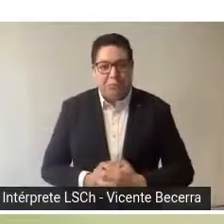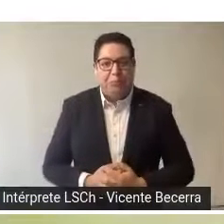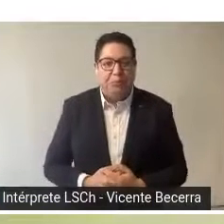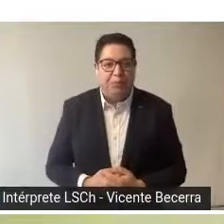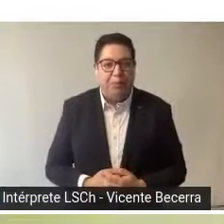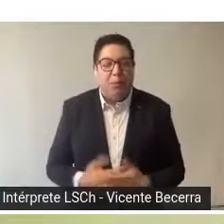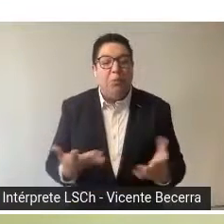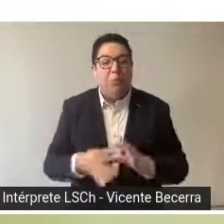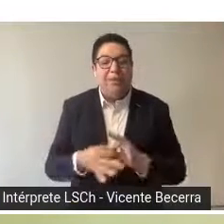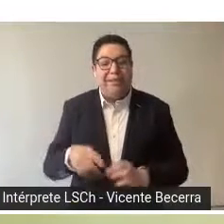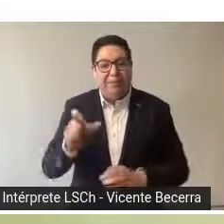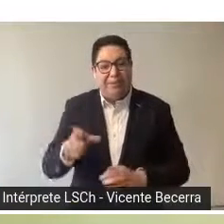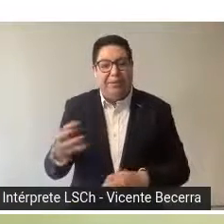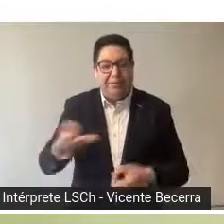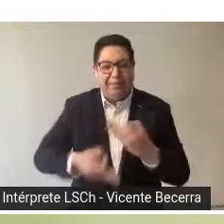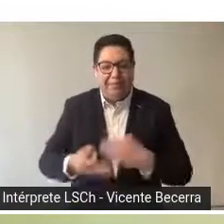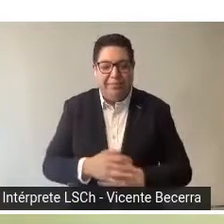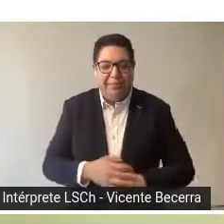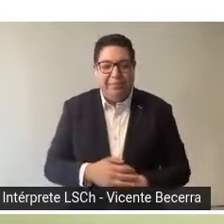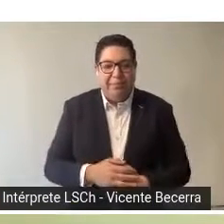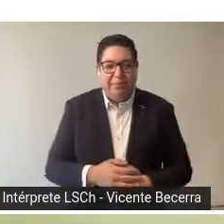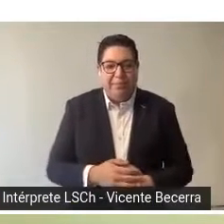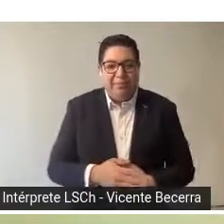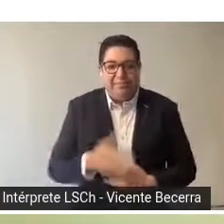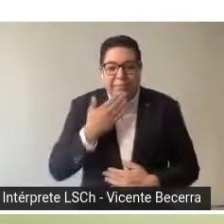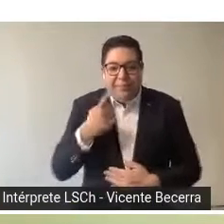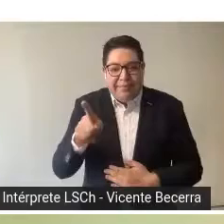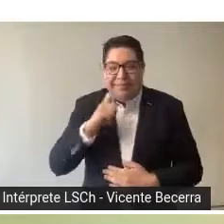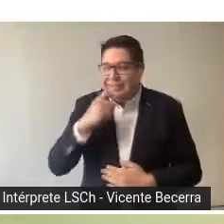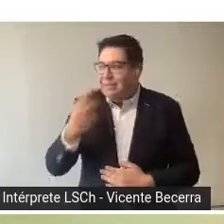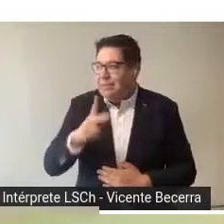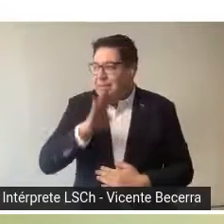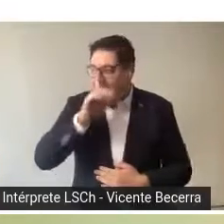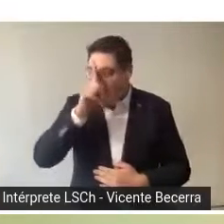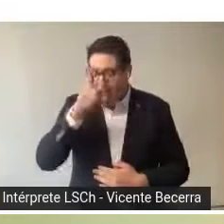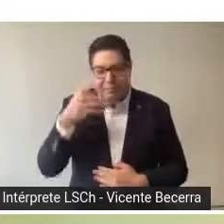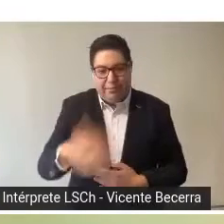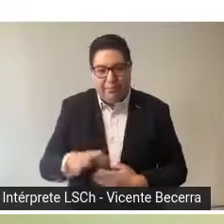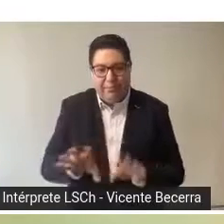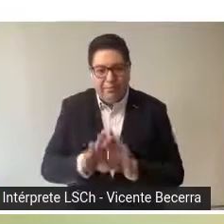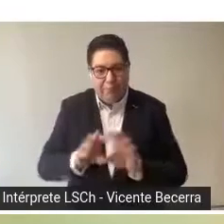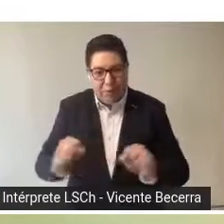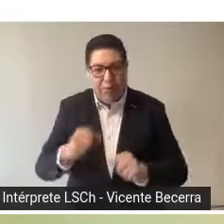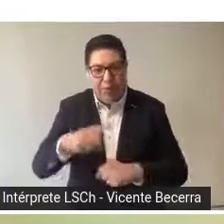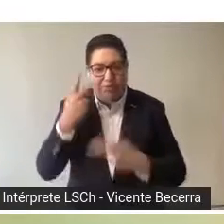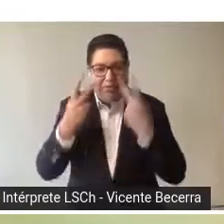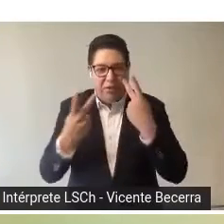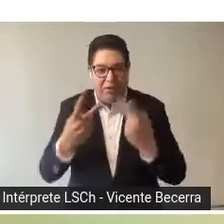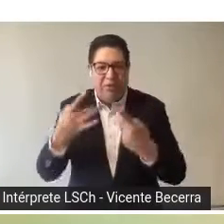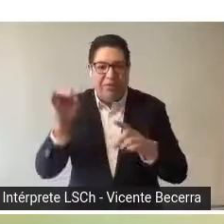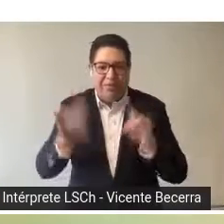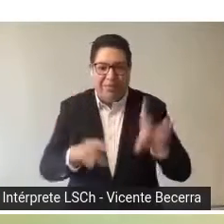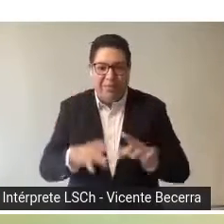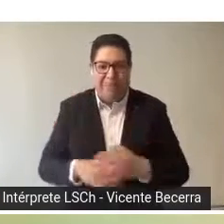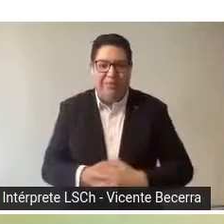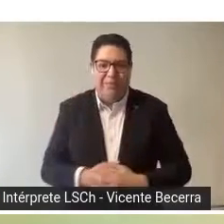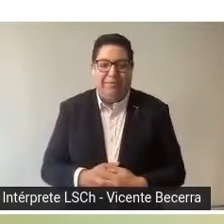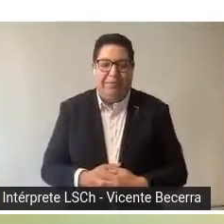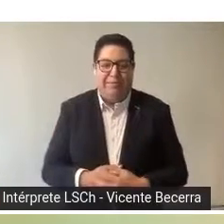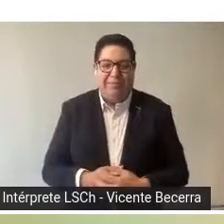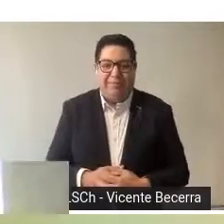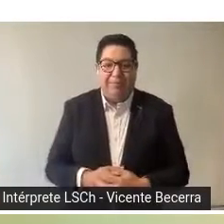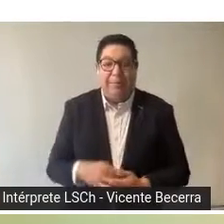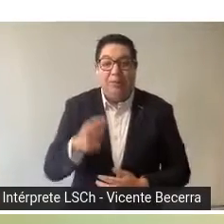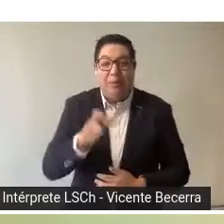Muchas gracias, Paula, por ese mensaje y también por tu compromiso, y que creo que todo el país ha sido testigo de eso. Carmen